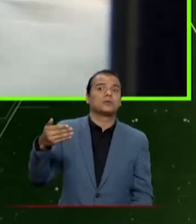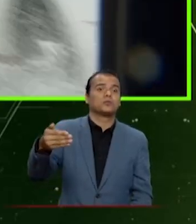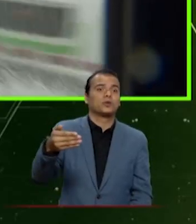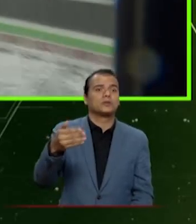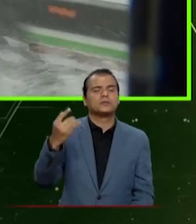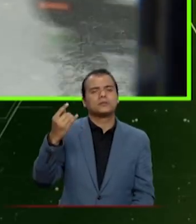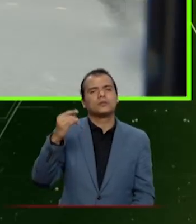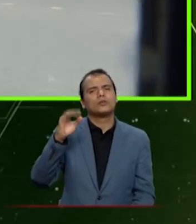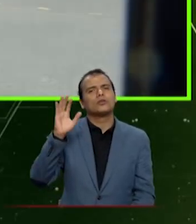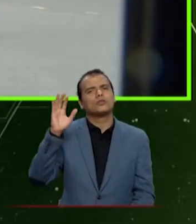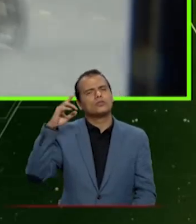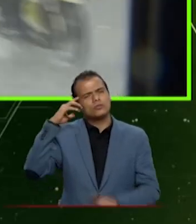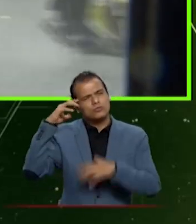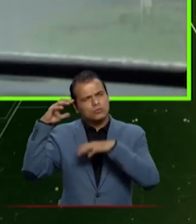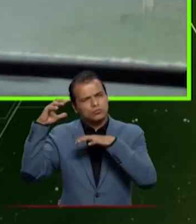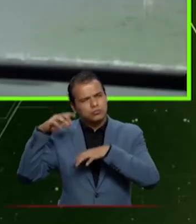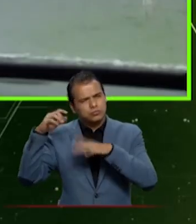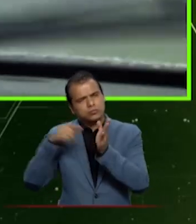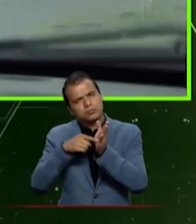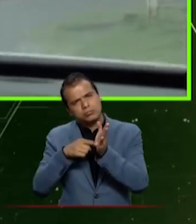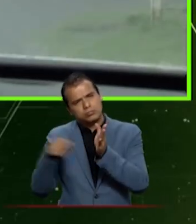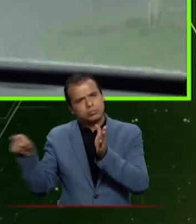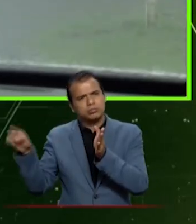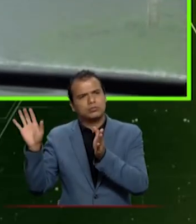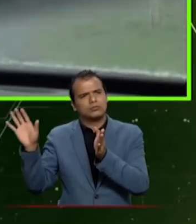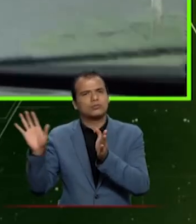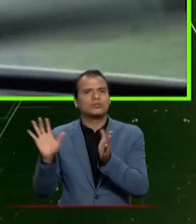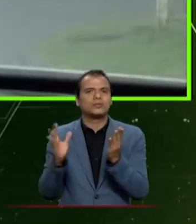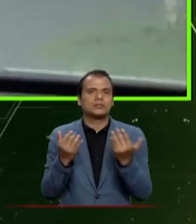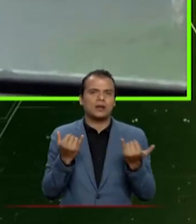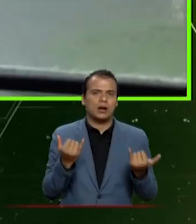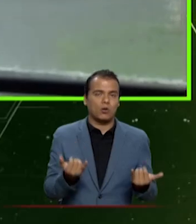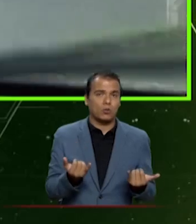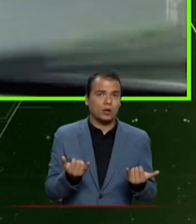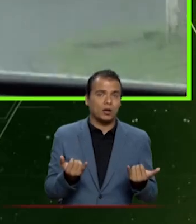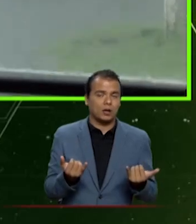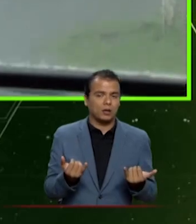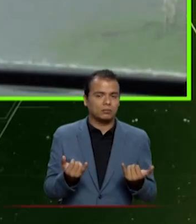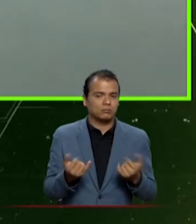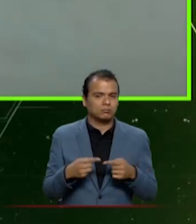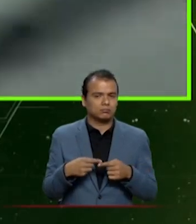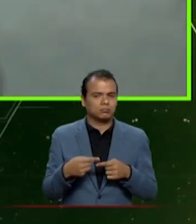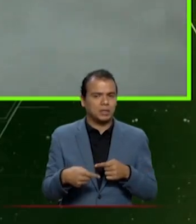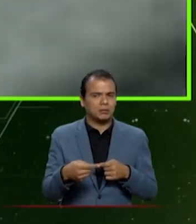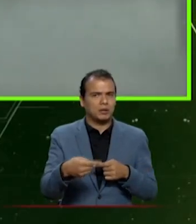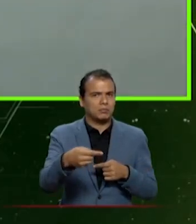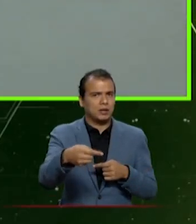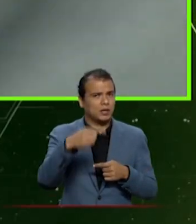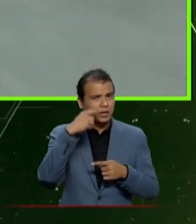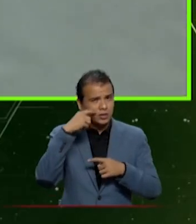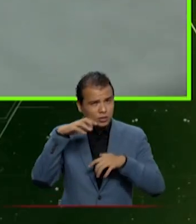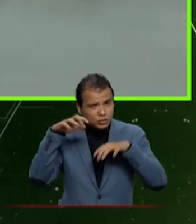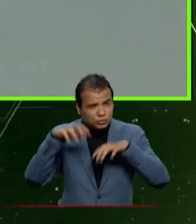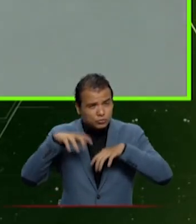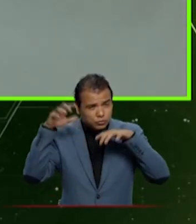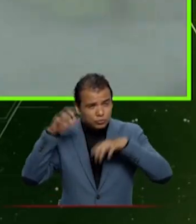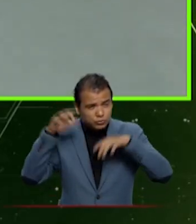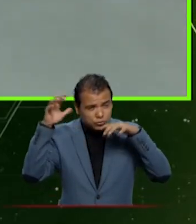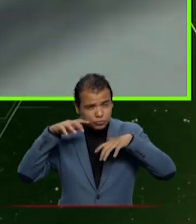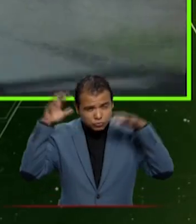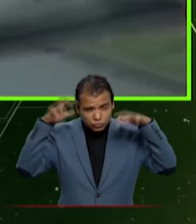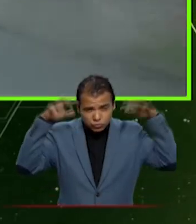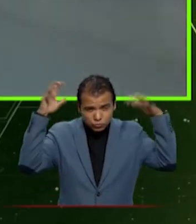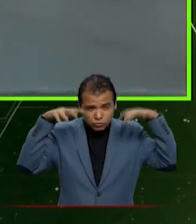niña lo que nos espera en los meses siguientes son muchas lluvias así es eh sin